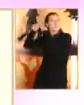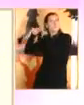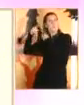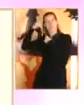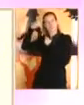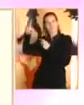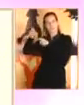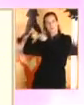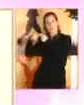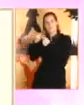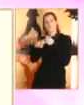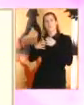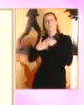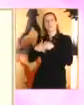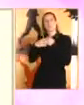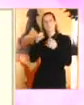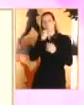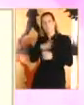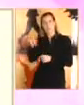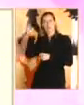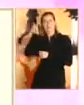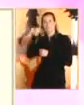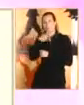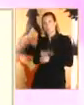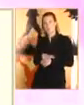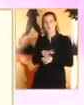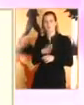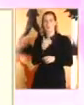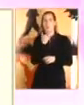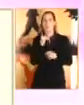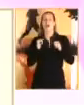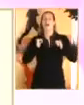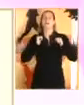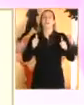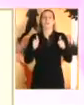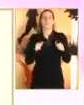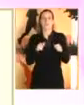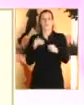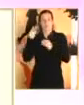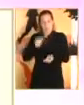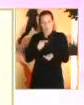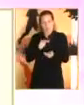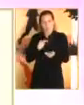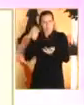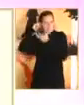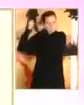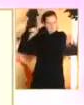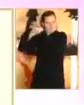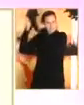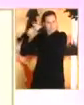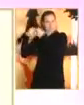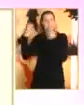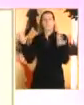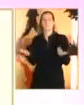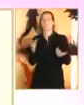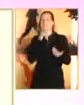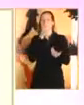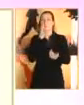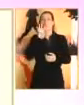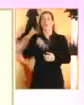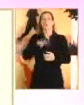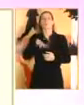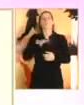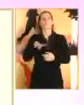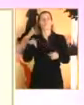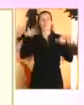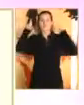lo quitaba, se lo arrancaba, se lo todo, pero bueno, ya también a los 4 meses estaba con audífonos, ya llevaba unos